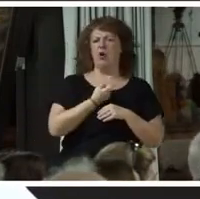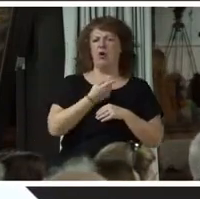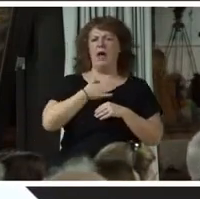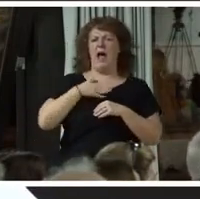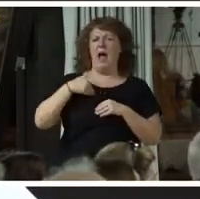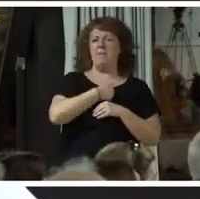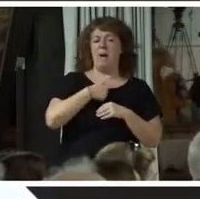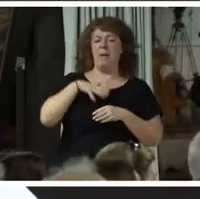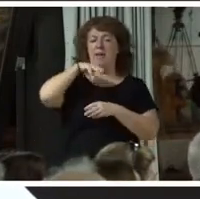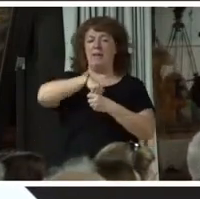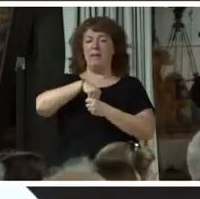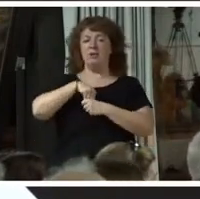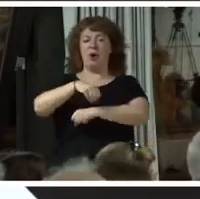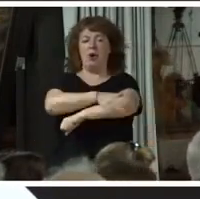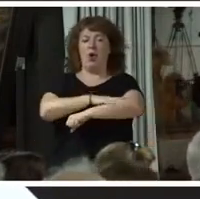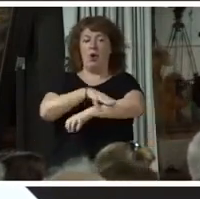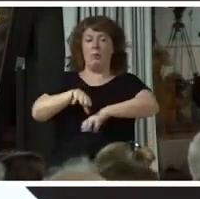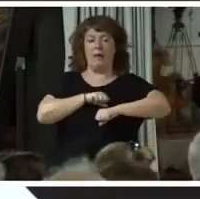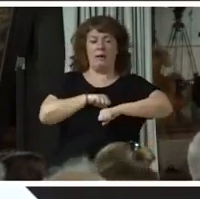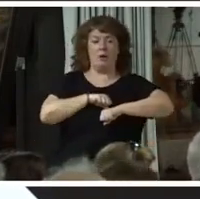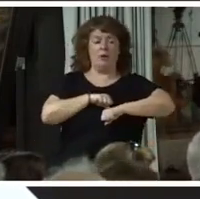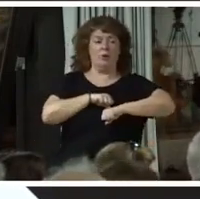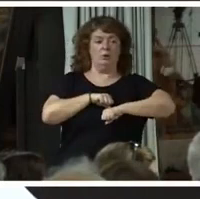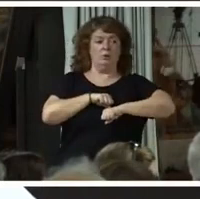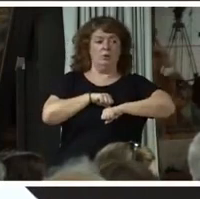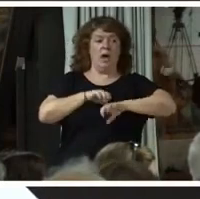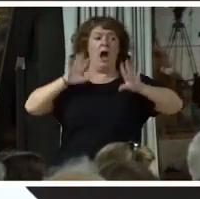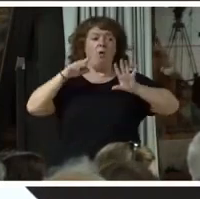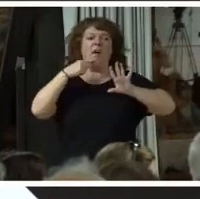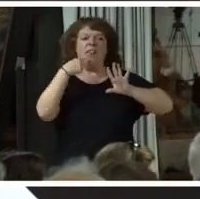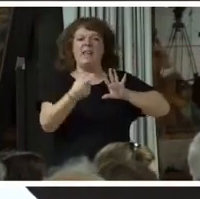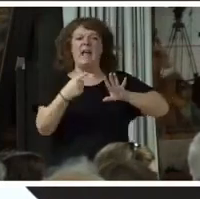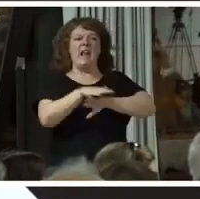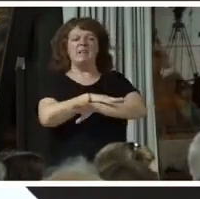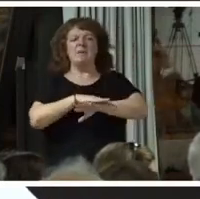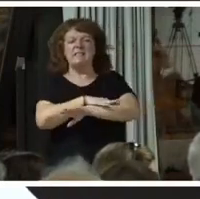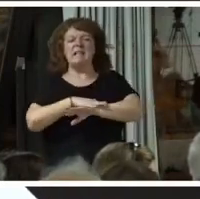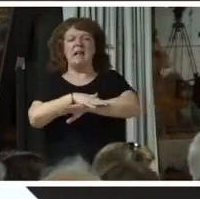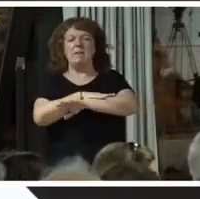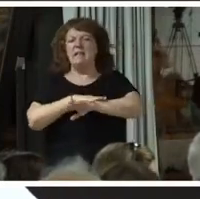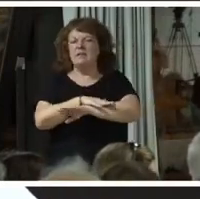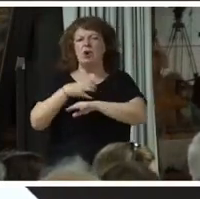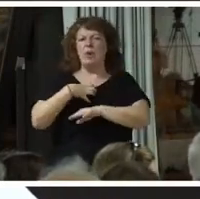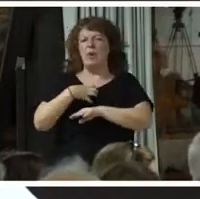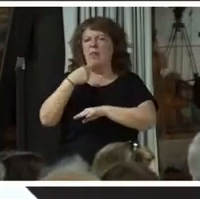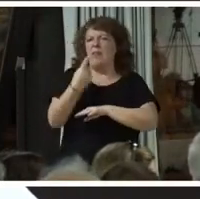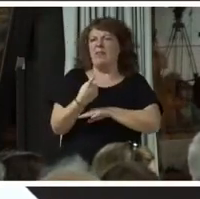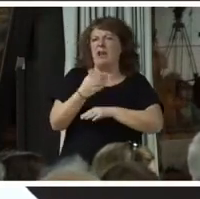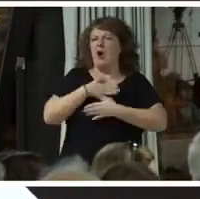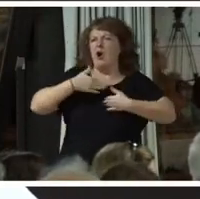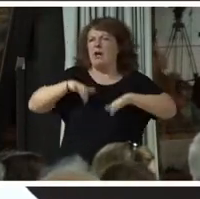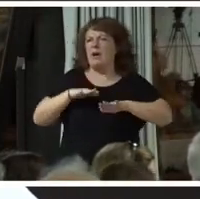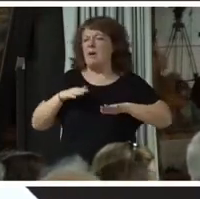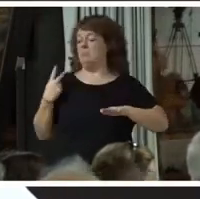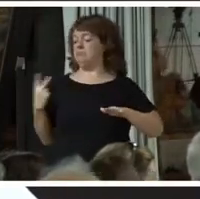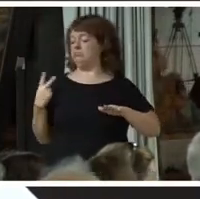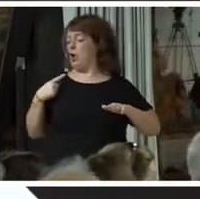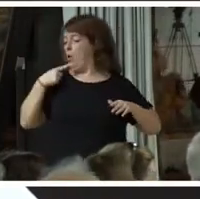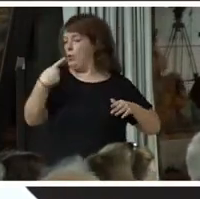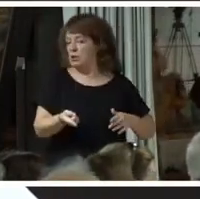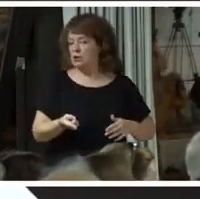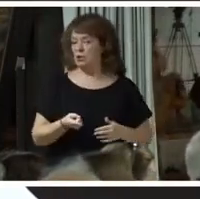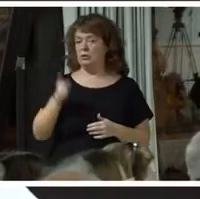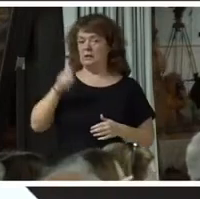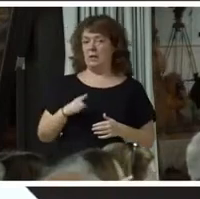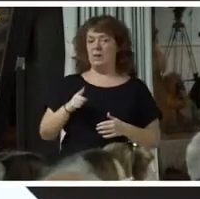nuestro papel en el gobierno aunque aunque digan que las ministras y los ministros no pueden decir lo que nosotras hemos dicho y